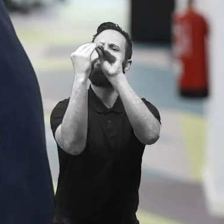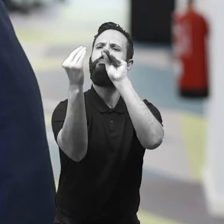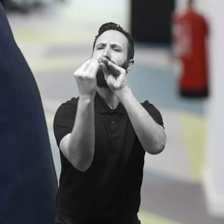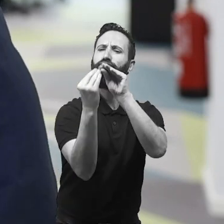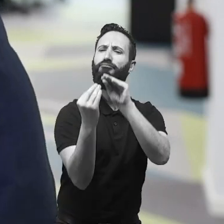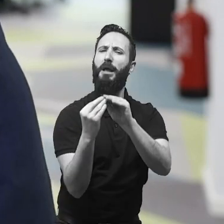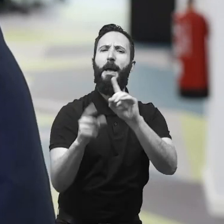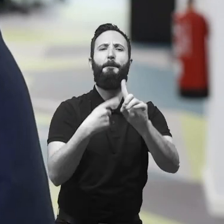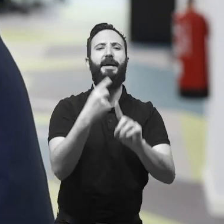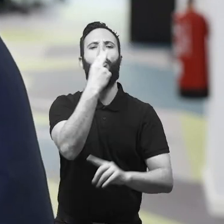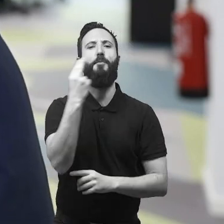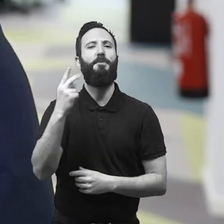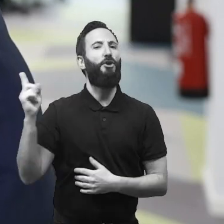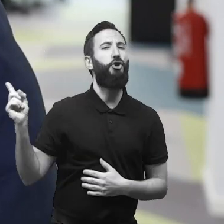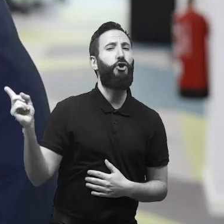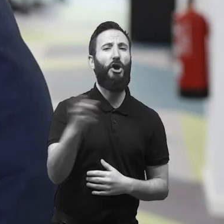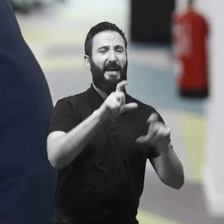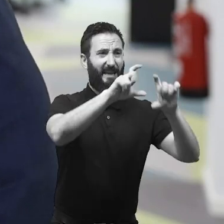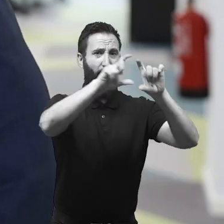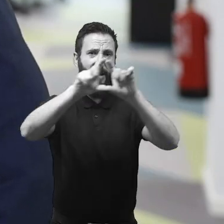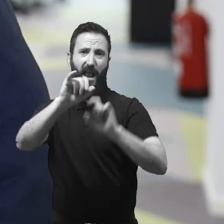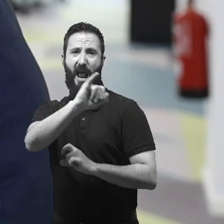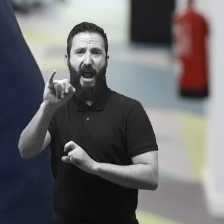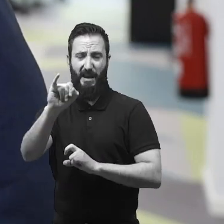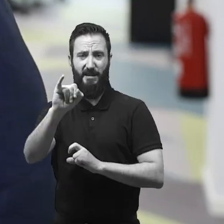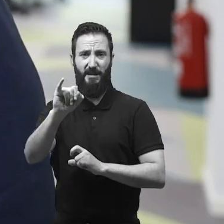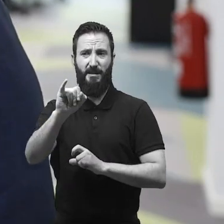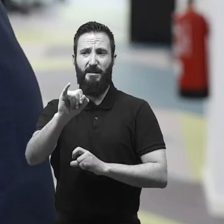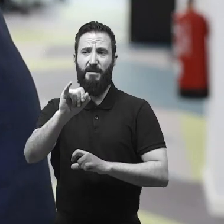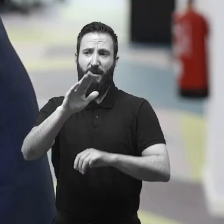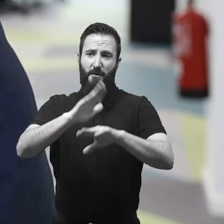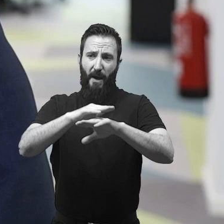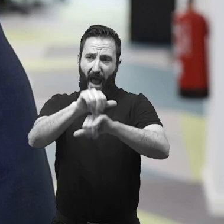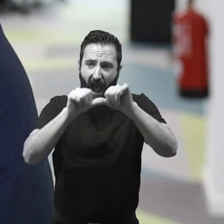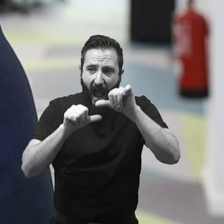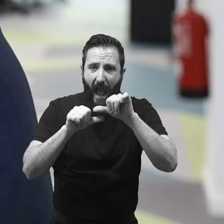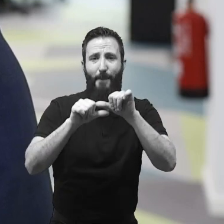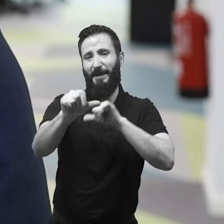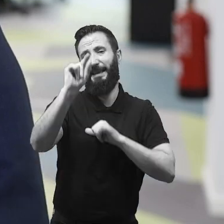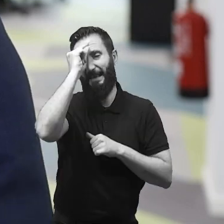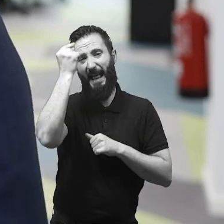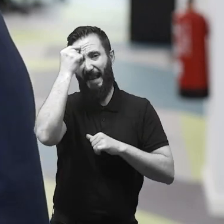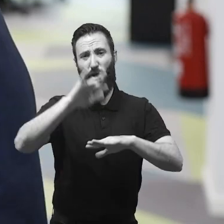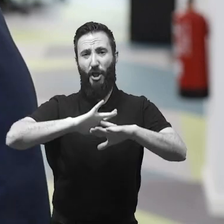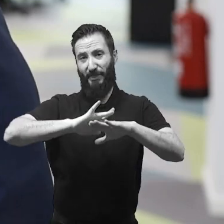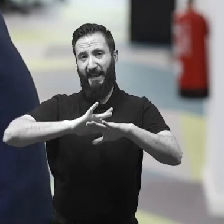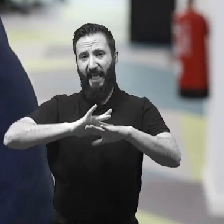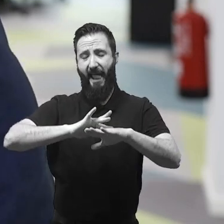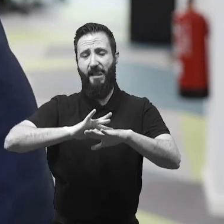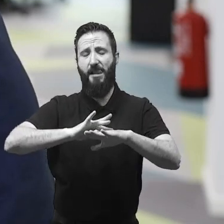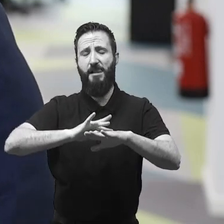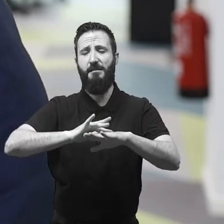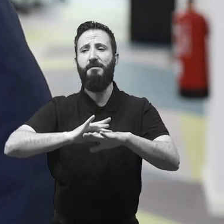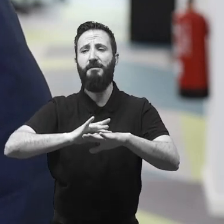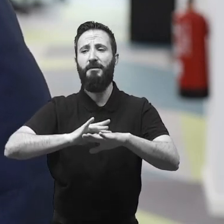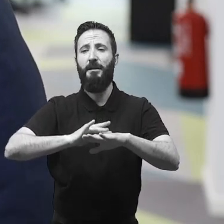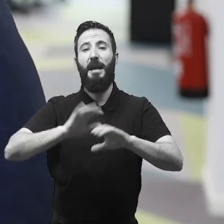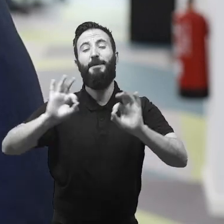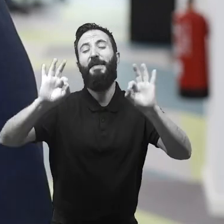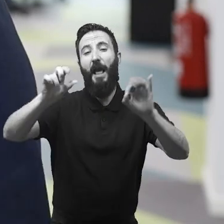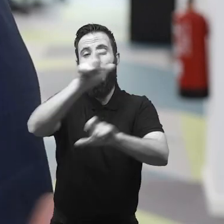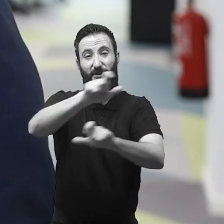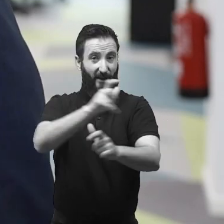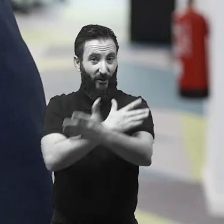que tenemos todas las empresas que formamos parte de él para hacer que el talento digital, talento con discapacidad, pues